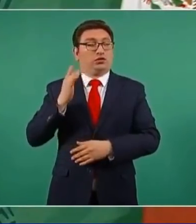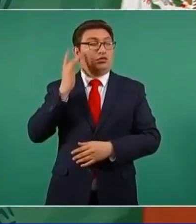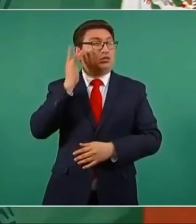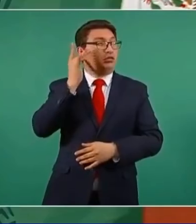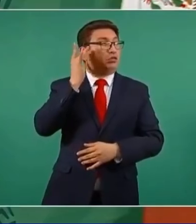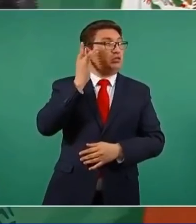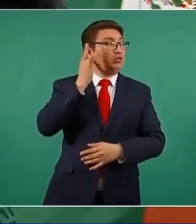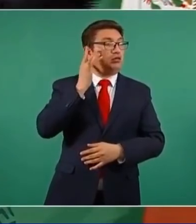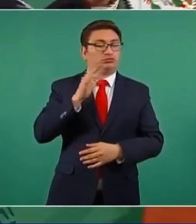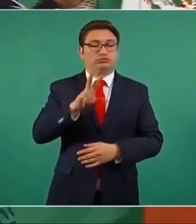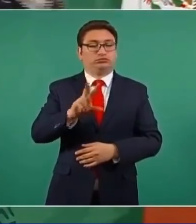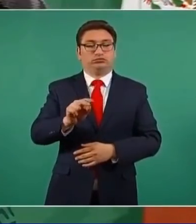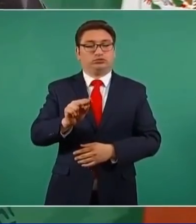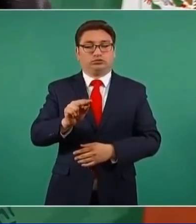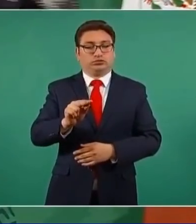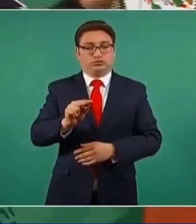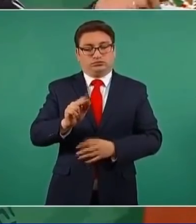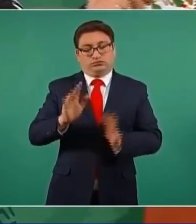Ahí está,